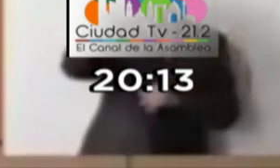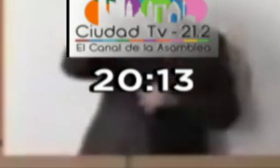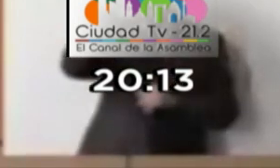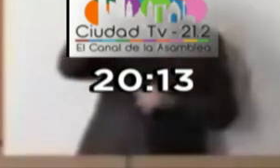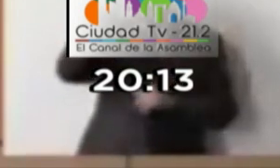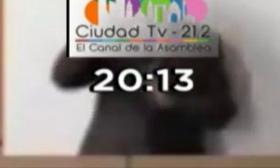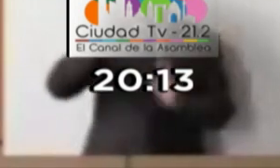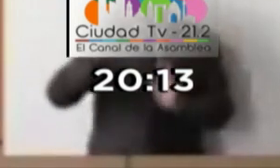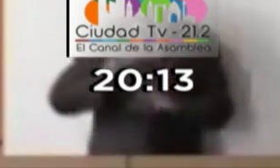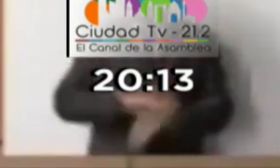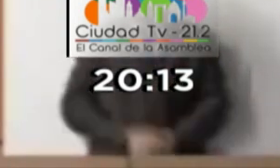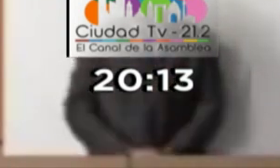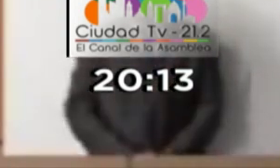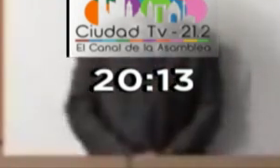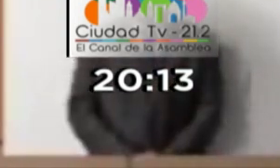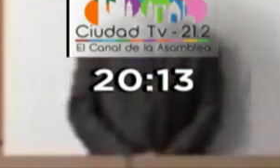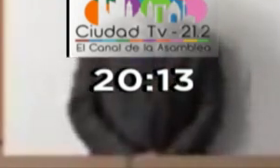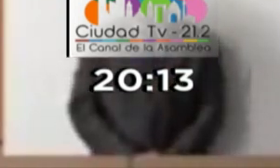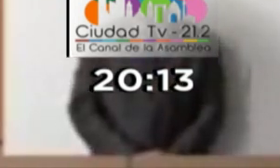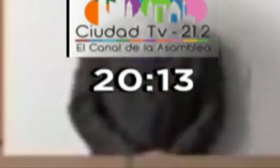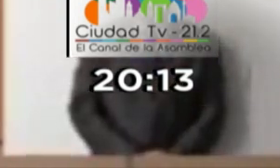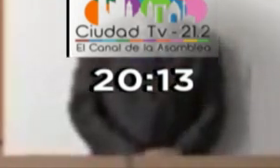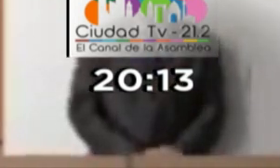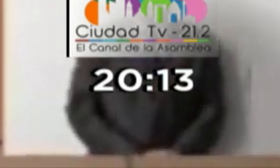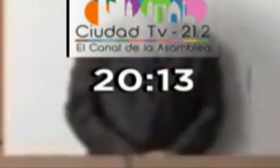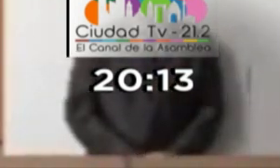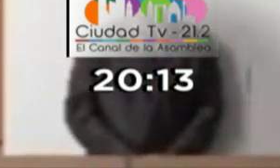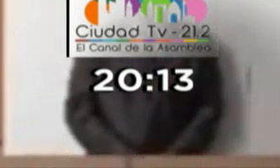otra convicción y podemos